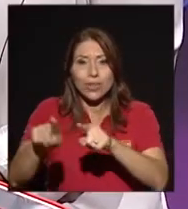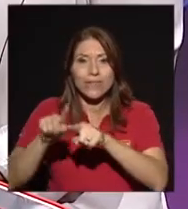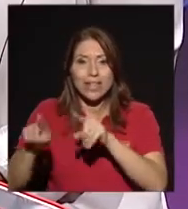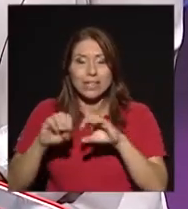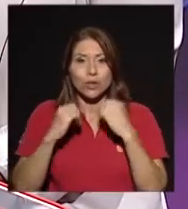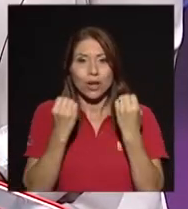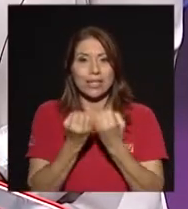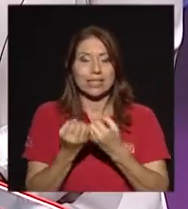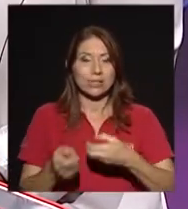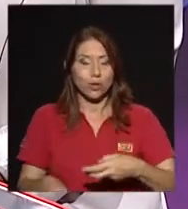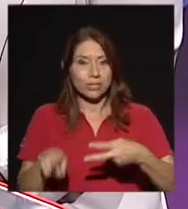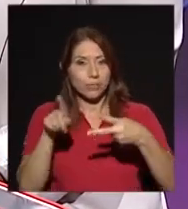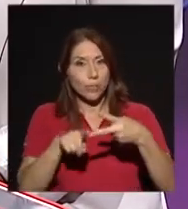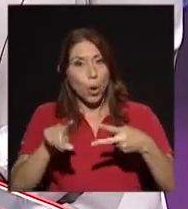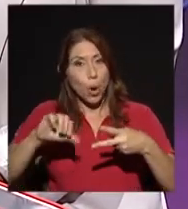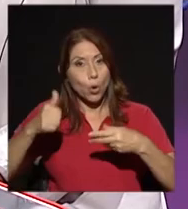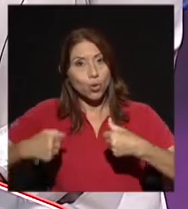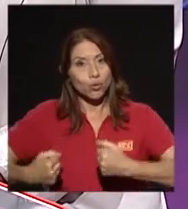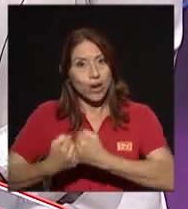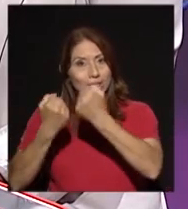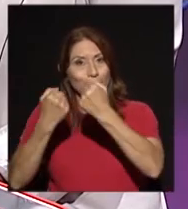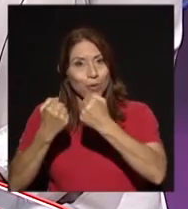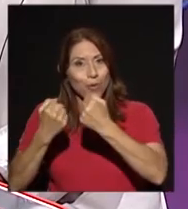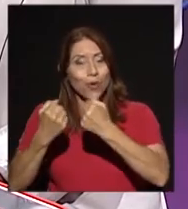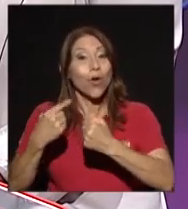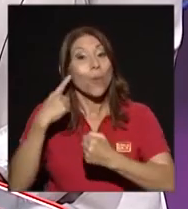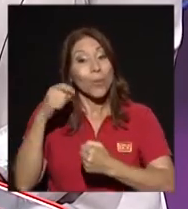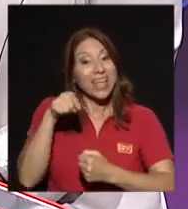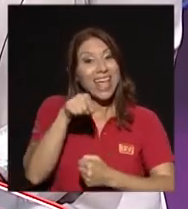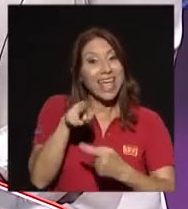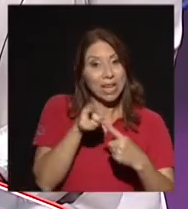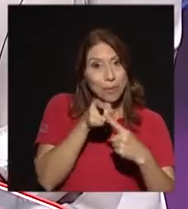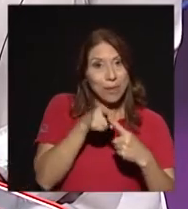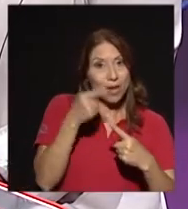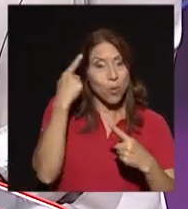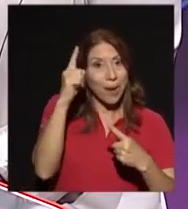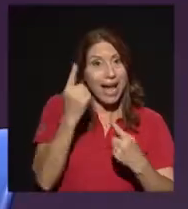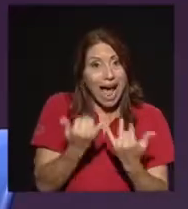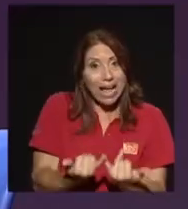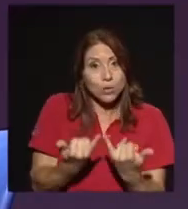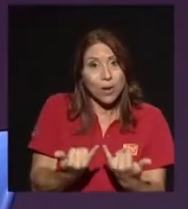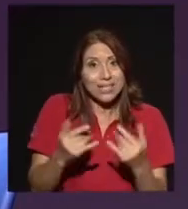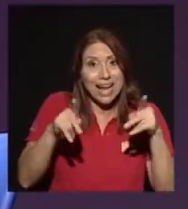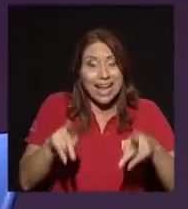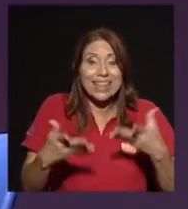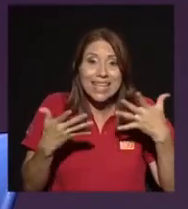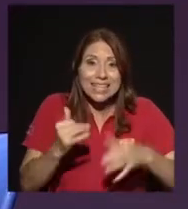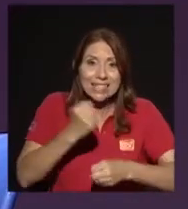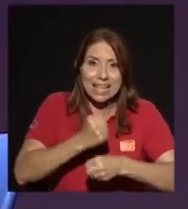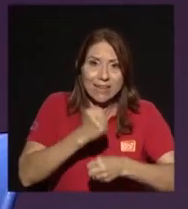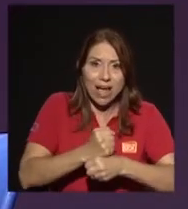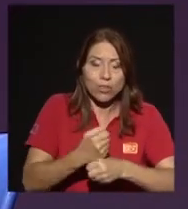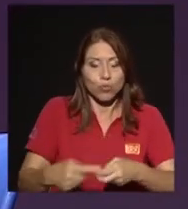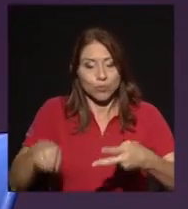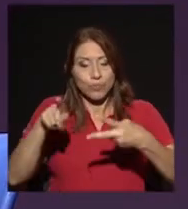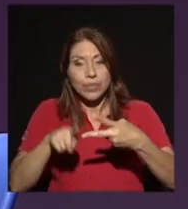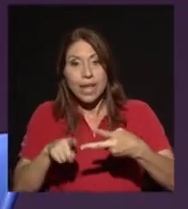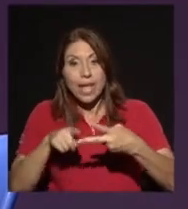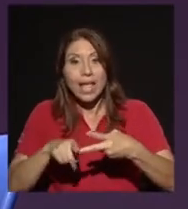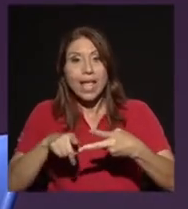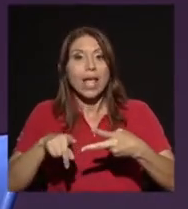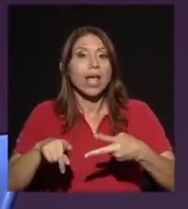otro reto grandísimo que tenemos, porque ese es un reto para actualizar a la gente que ya está en campo en este momento. Claro. Ahora, el otro reto grande que tenemos es